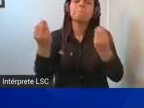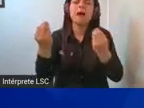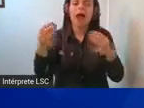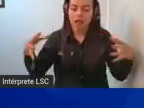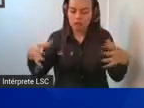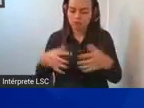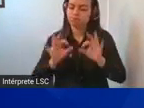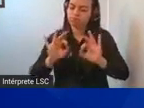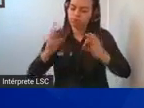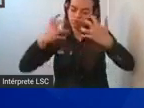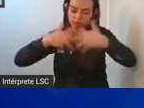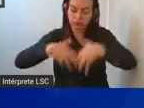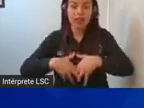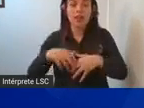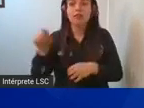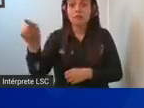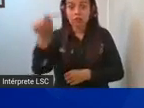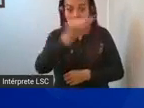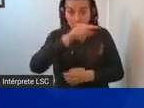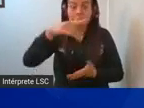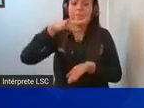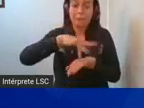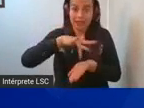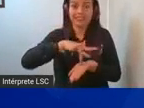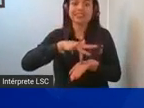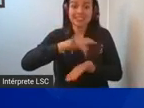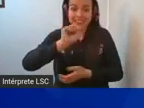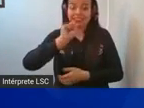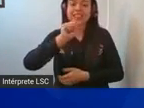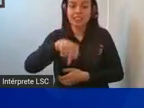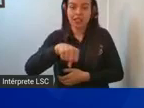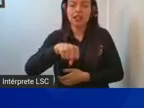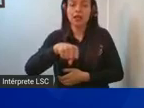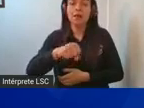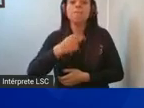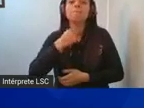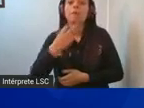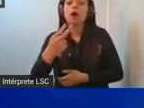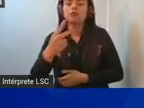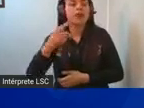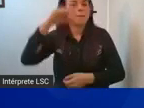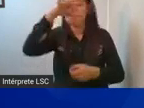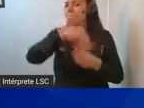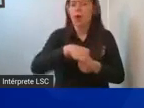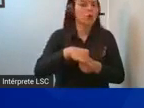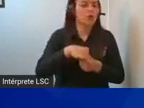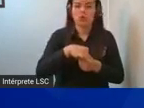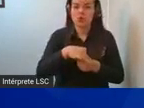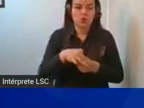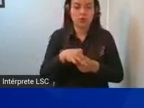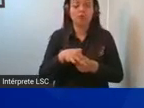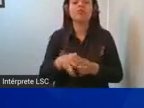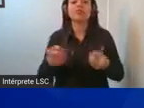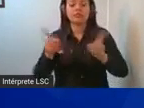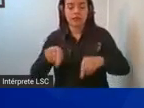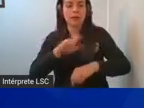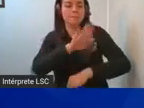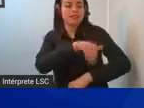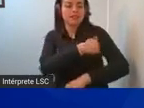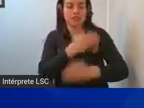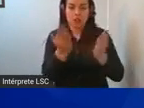invitados participarán con voz, pero sin voto. Y el Gobierno Nacional, a través del Ministerio de Educación y el